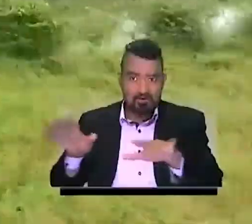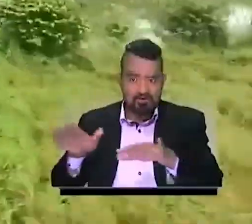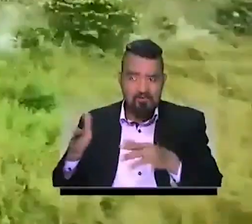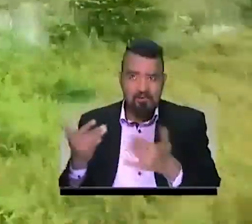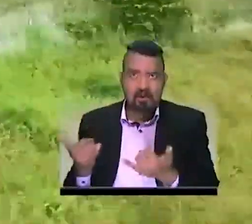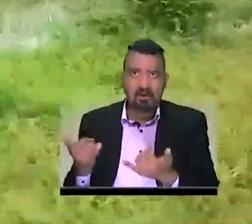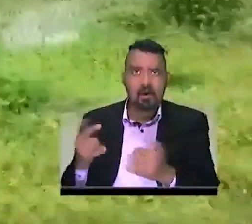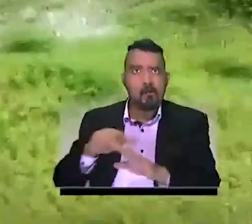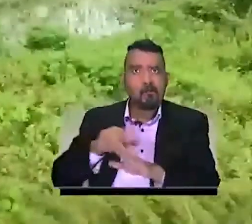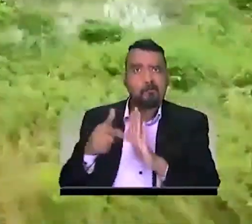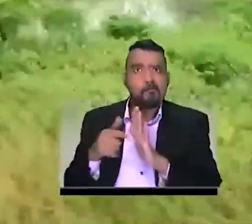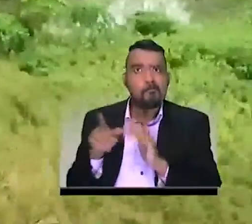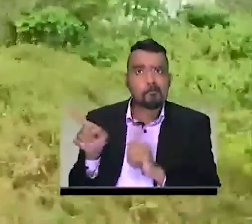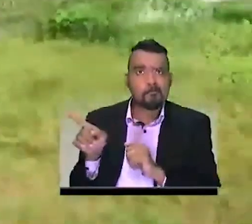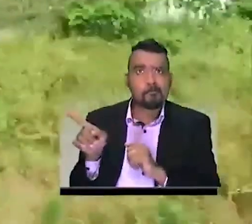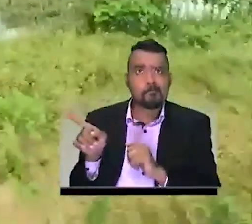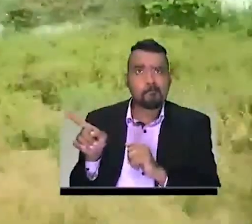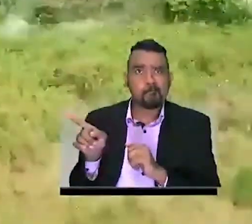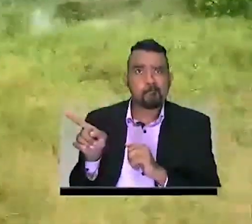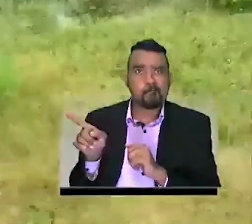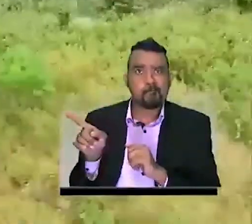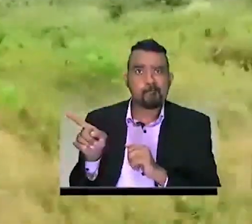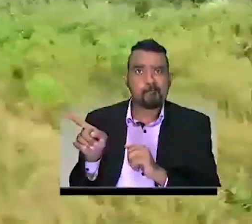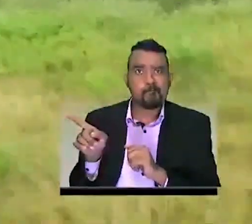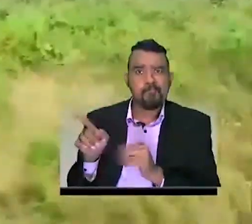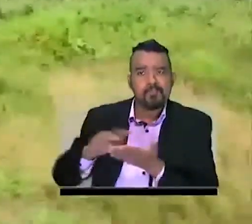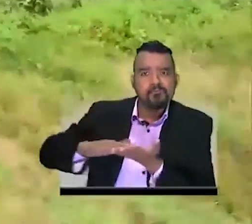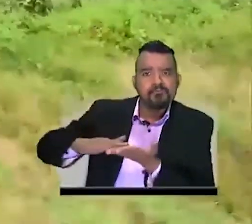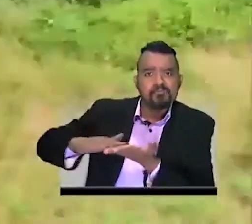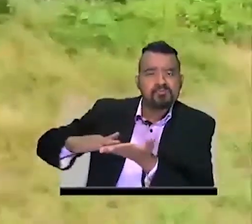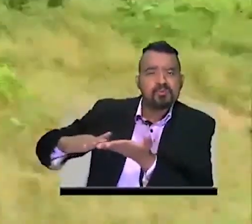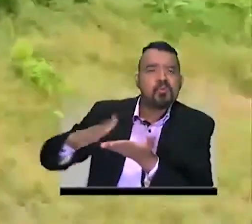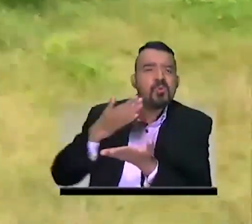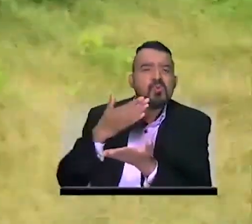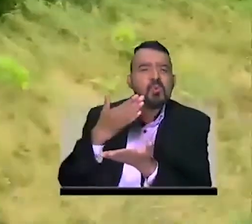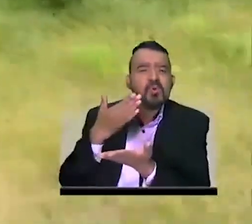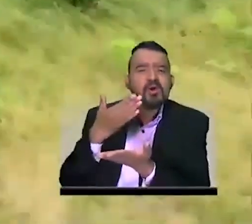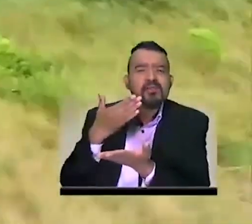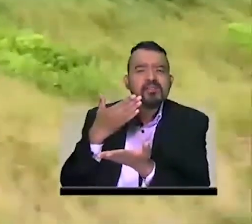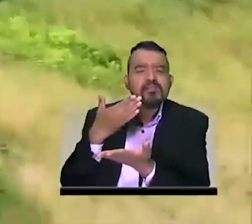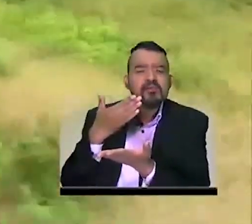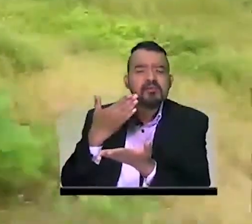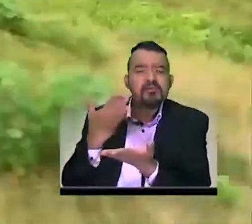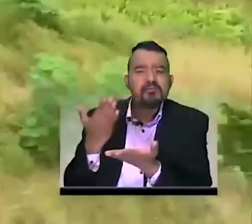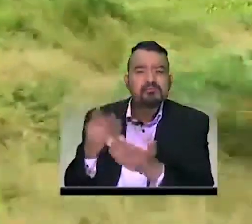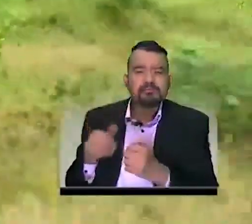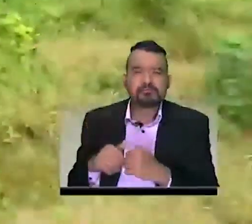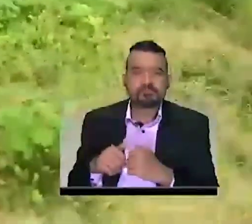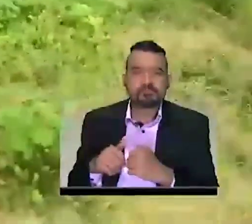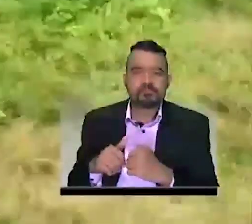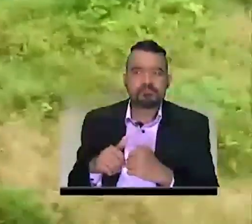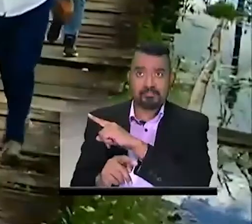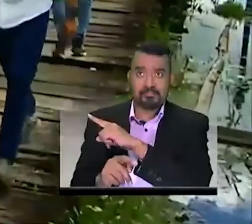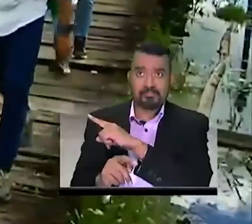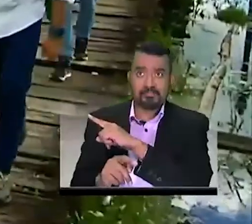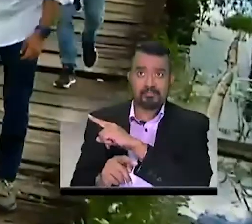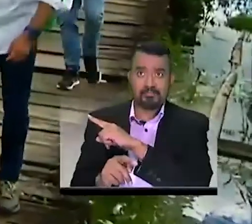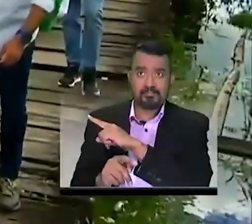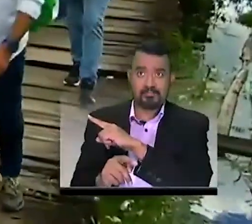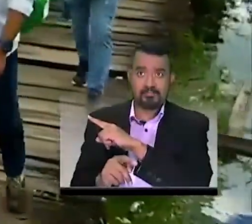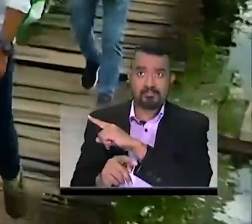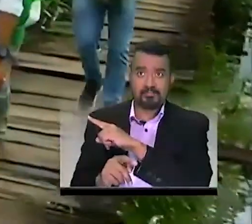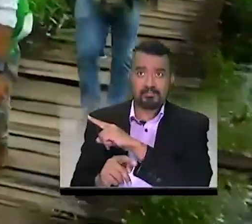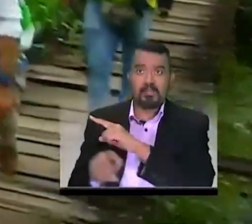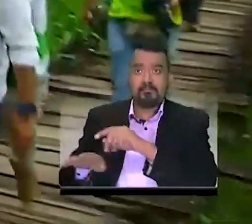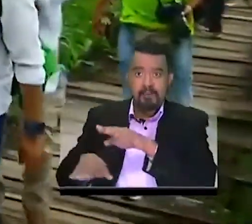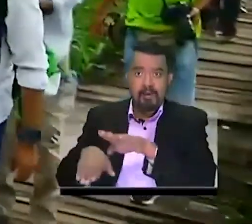Atrato. Durante el evento se recibieron importantes avisos como la ampliación de la pista aérea para posibilitar recibir aeronaves más grandes,